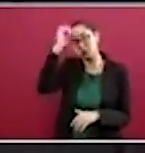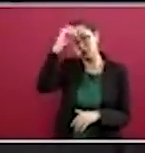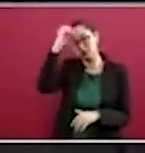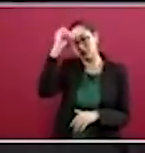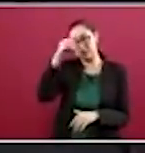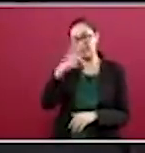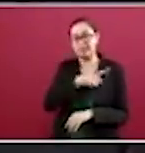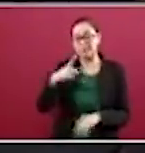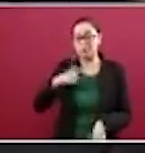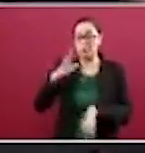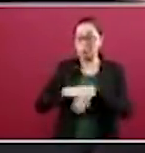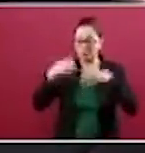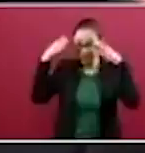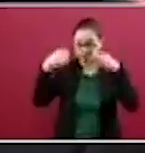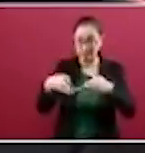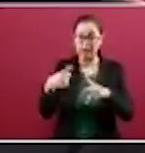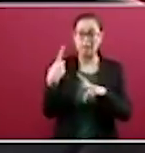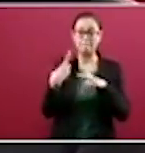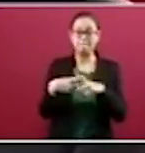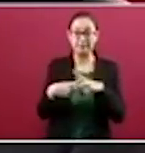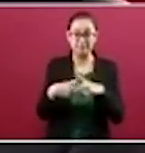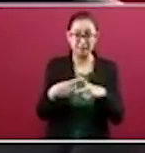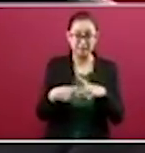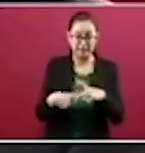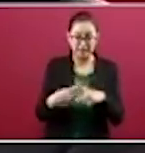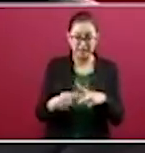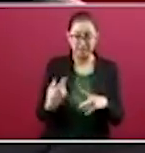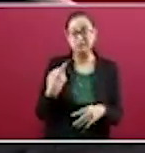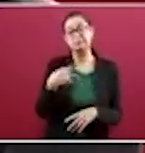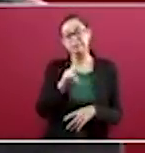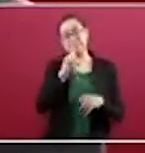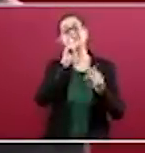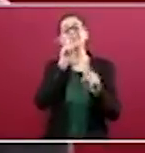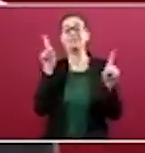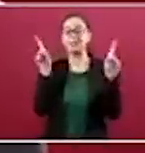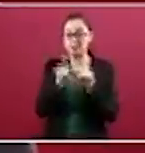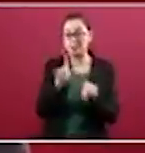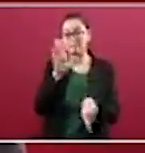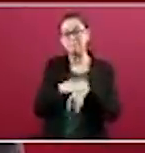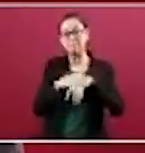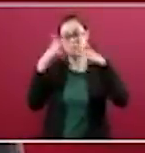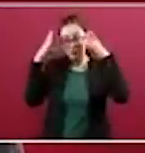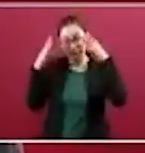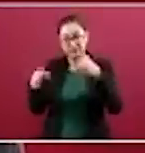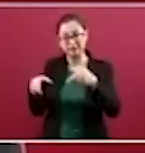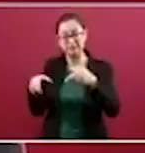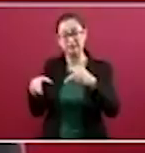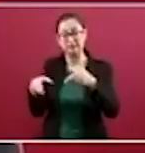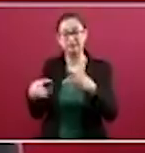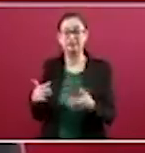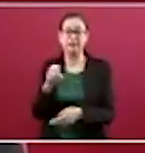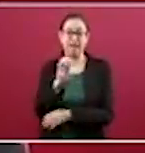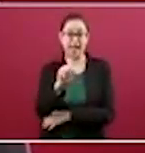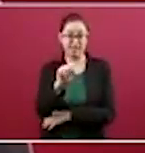las matemáticas, pero también hay que trabajar mucho en